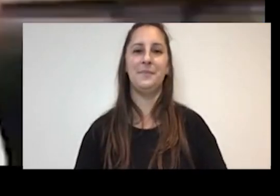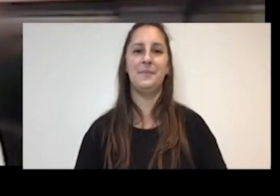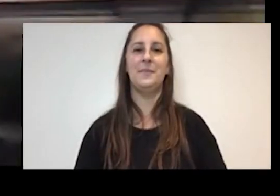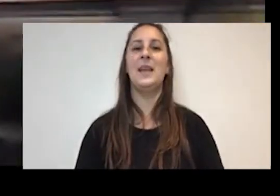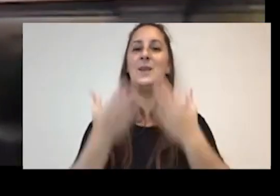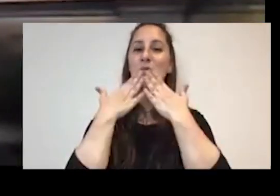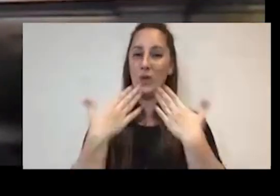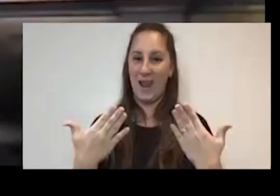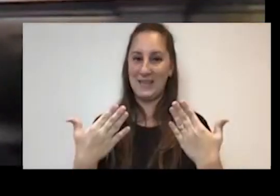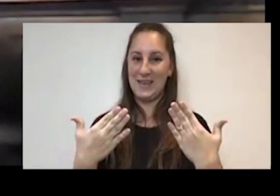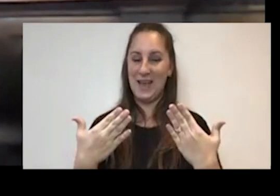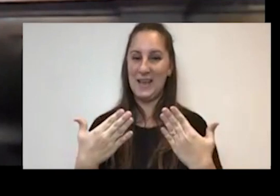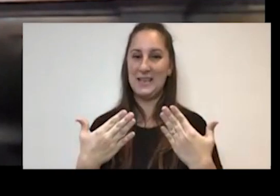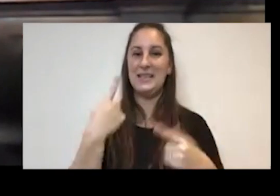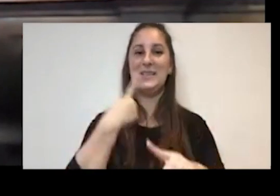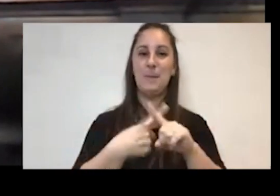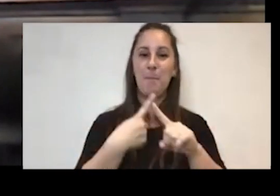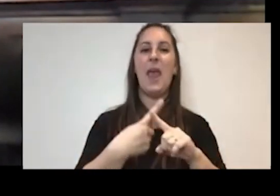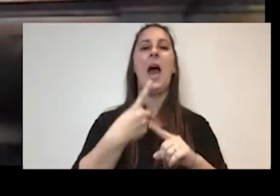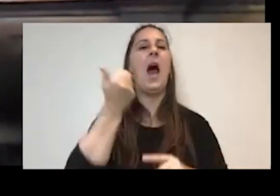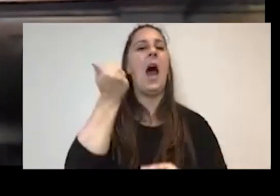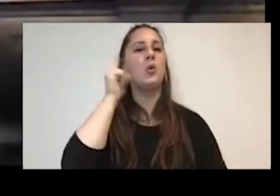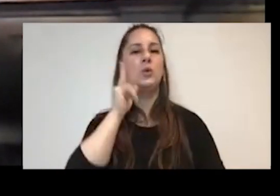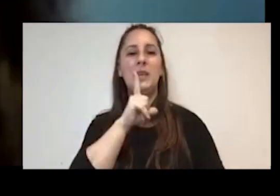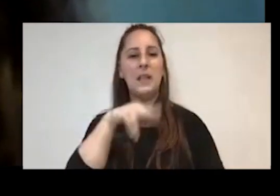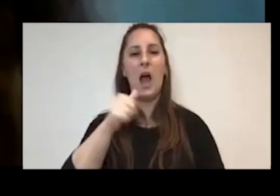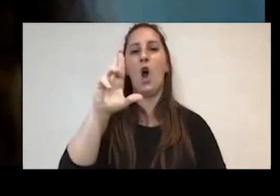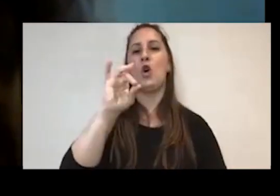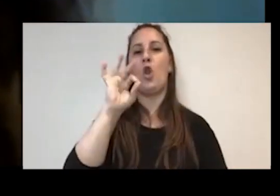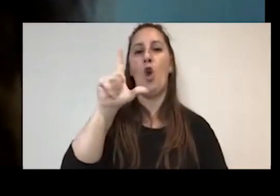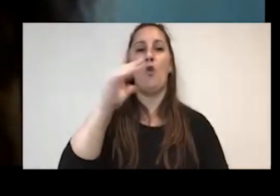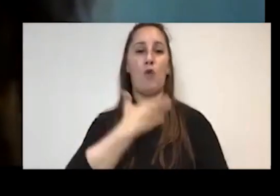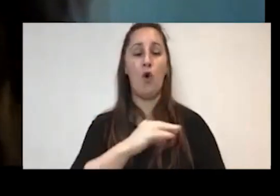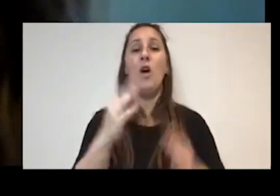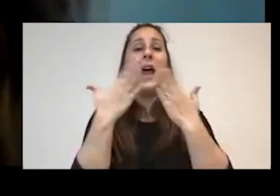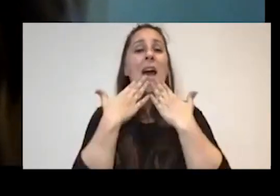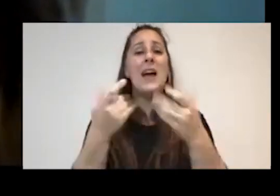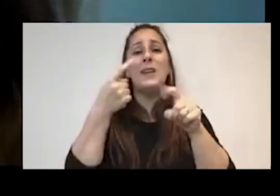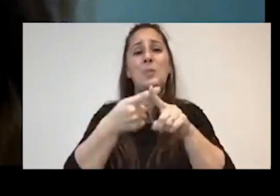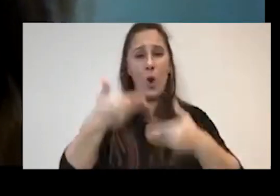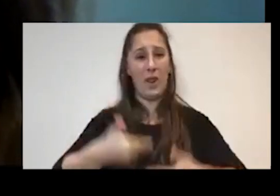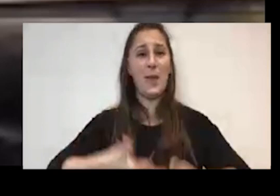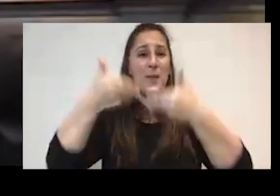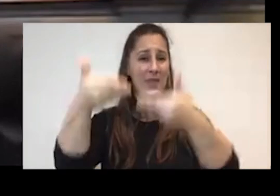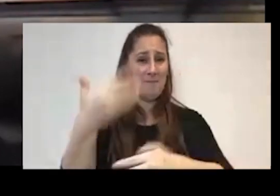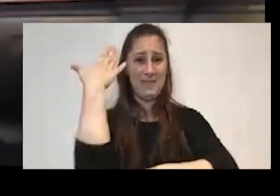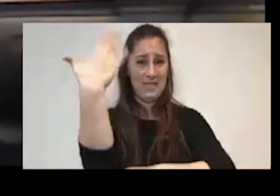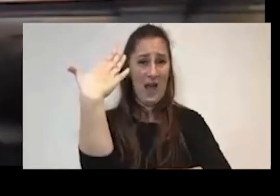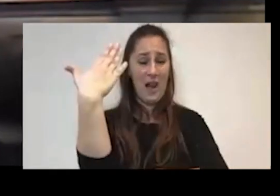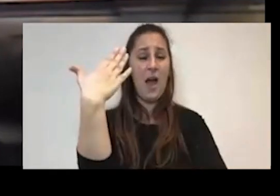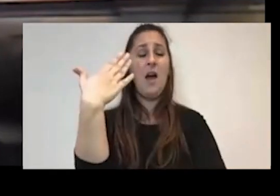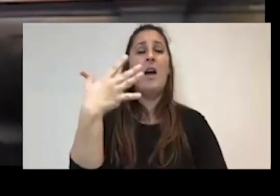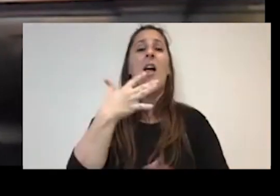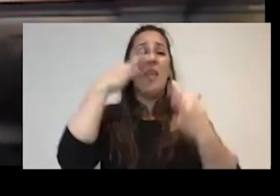Bien, muchas gracias, Jimena, Agustina, Rodolfo. Gracias a ustedes por la invitación. Para